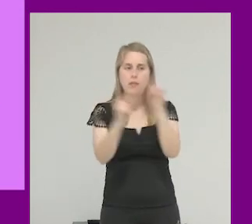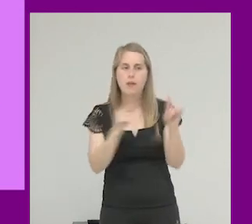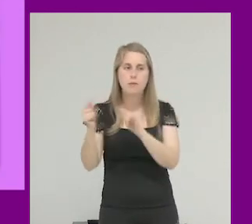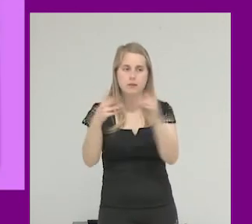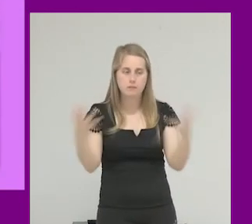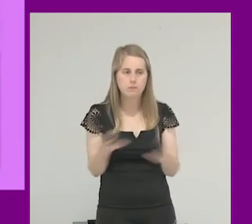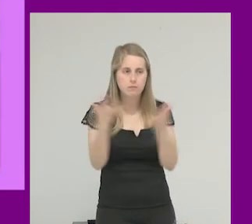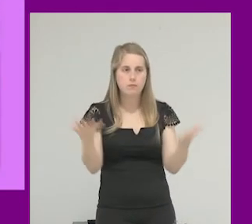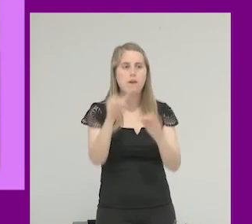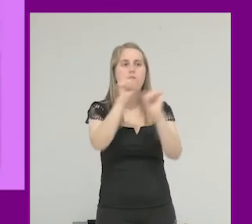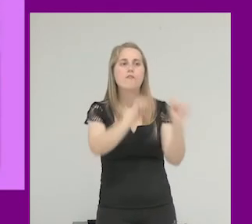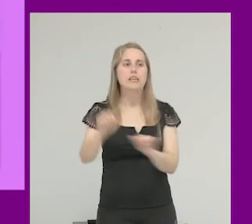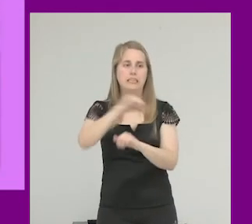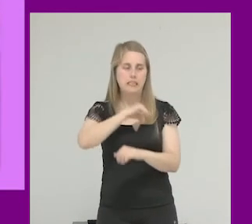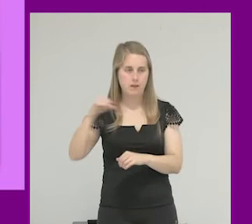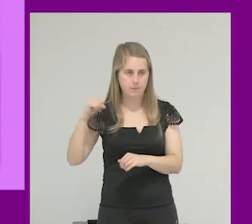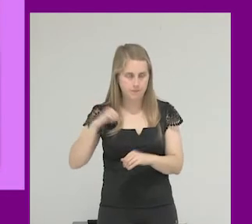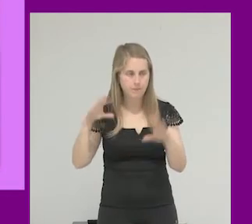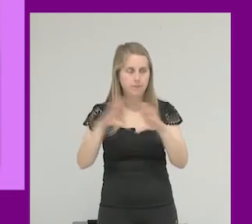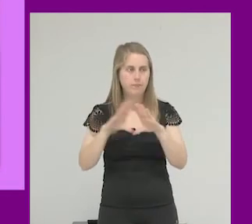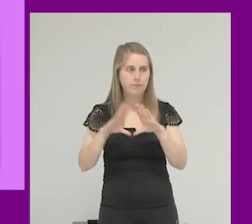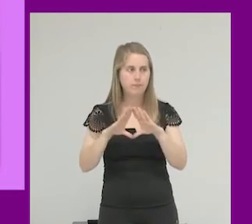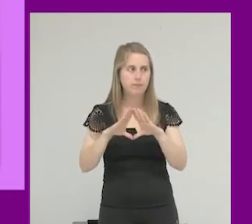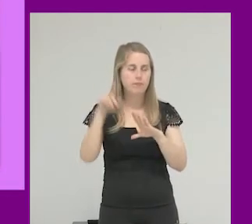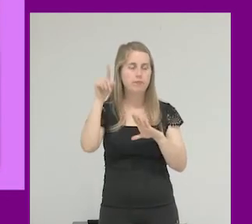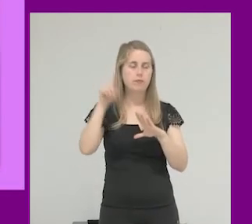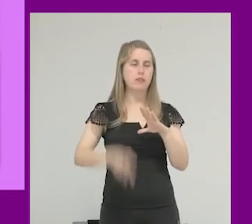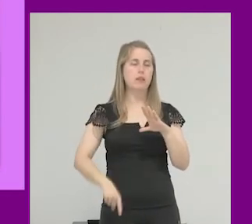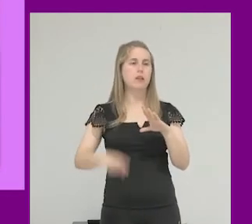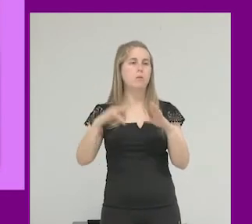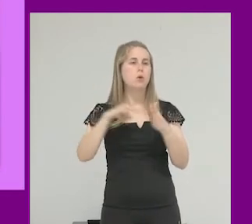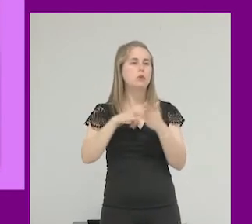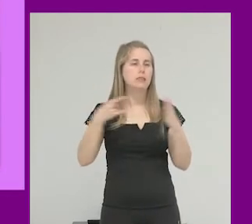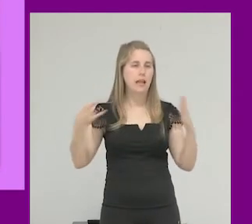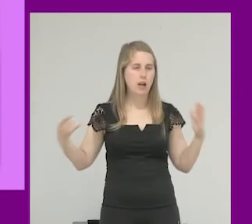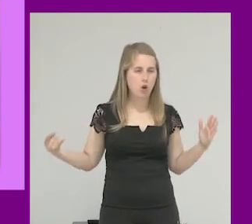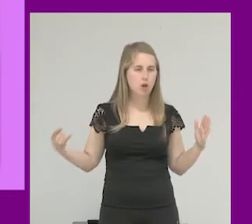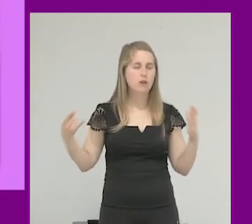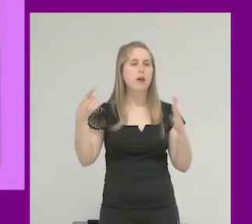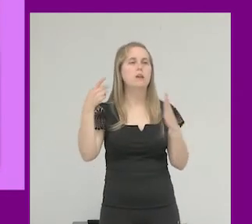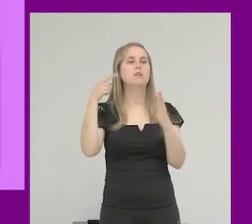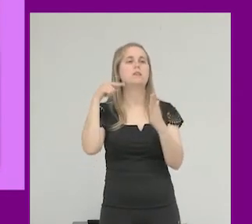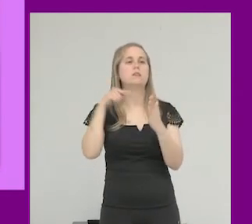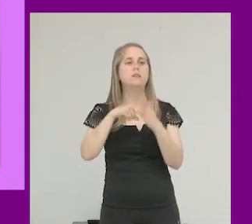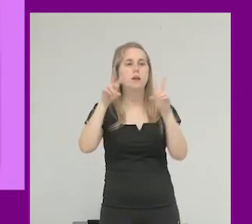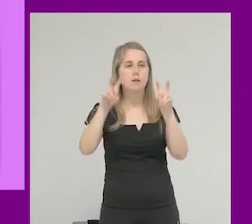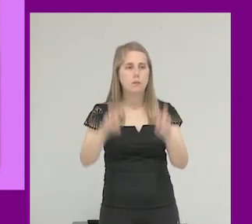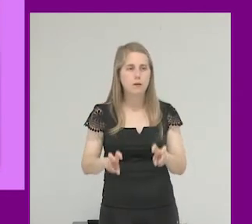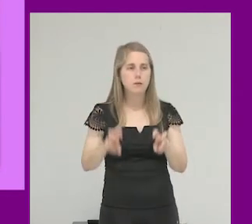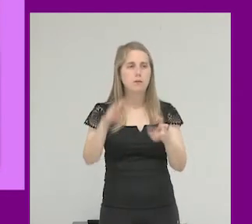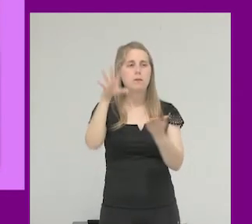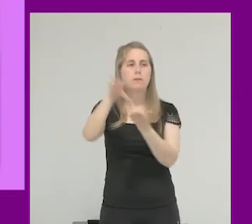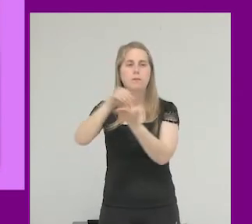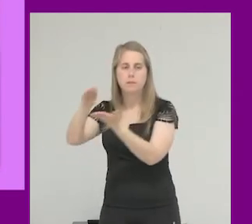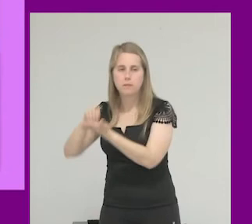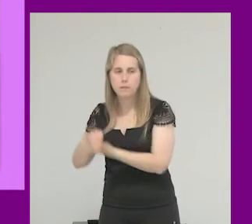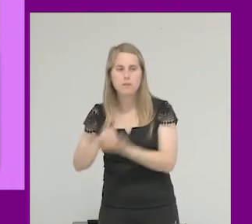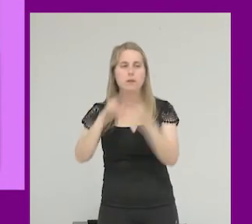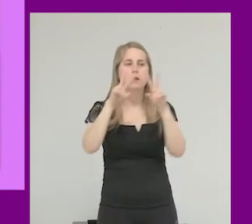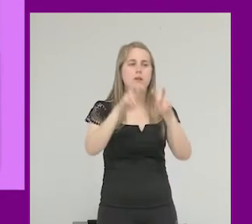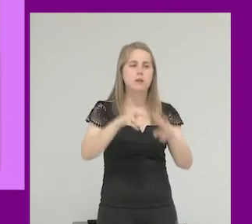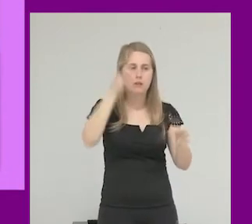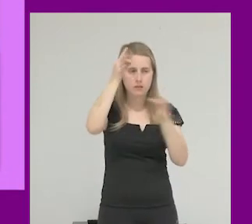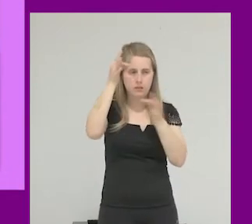feminista. Se utilizaron las siguientes técnicas cualitativas de recopilación de información: revisión bibliográfica